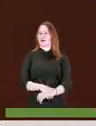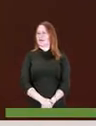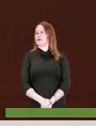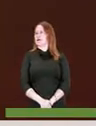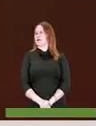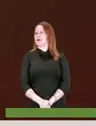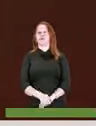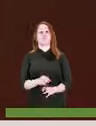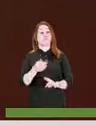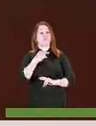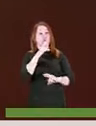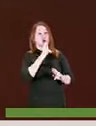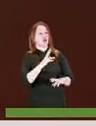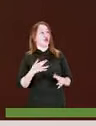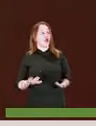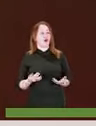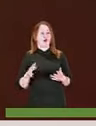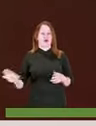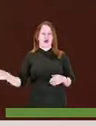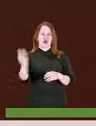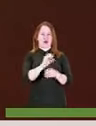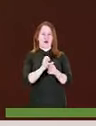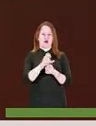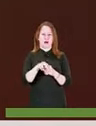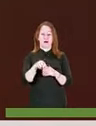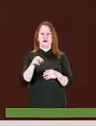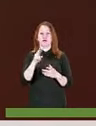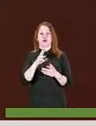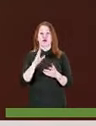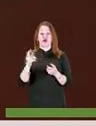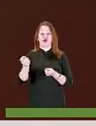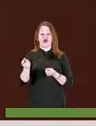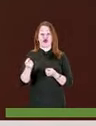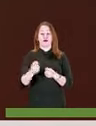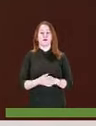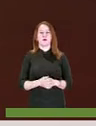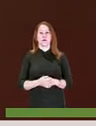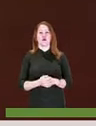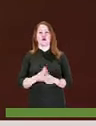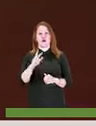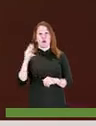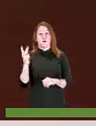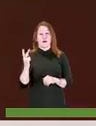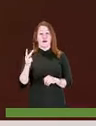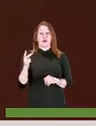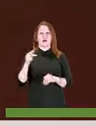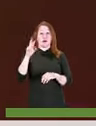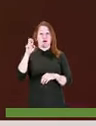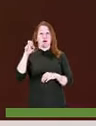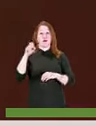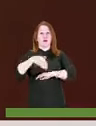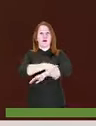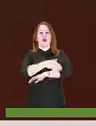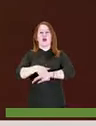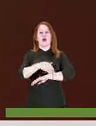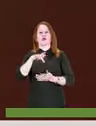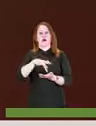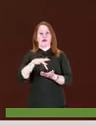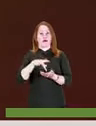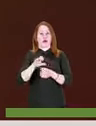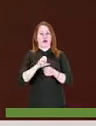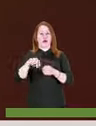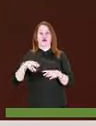Bueno, para contestarle, Álvaro, así como a todos los ciudadanos que están cerca de la séptima, el Corredor Verde de la séptima viene avanzando después de un ejercicio de participación ciudadana